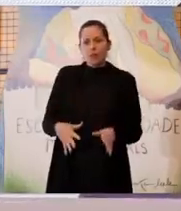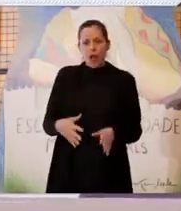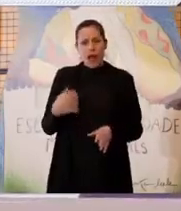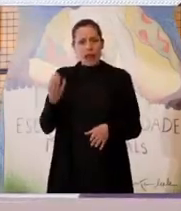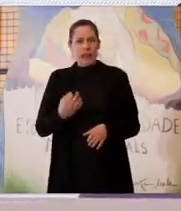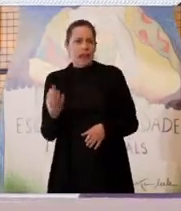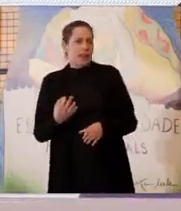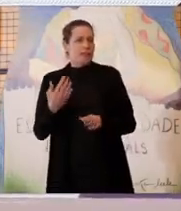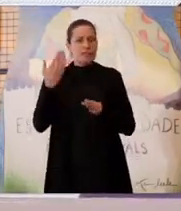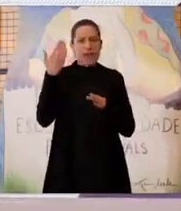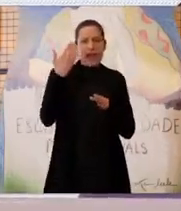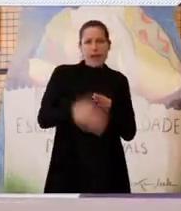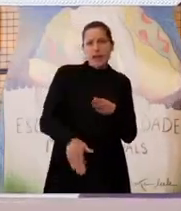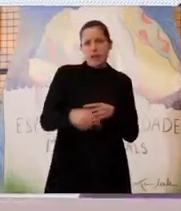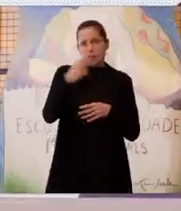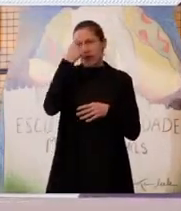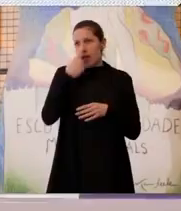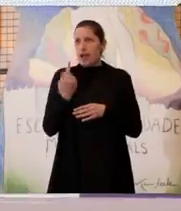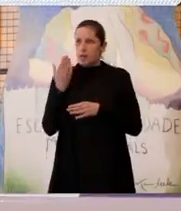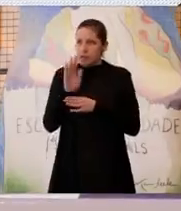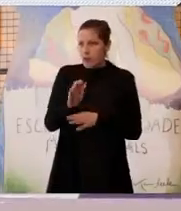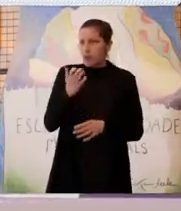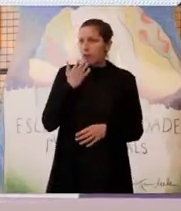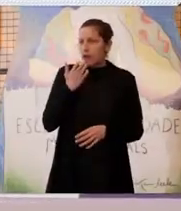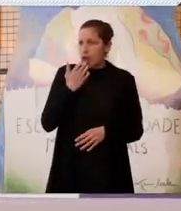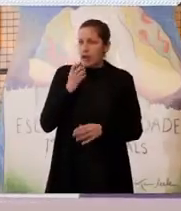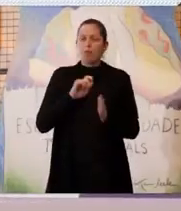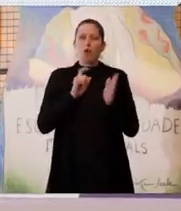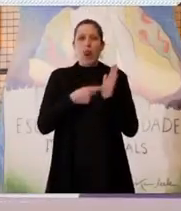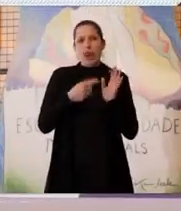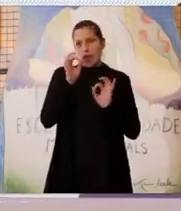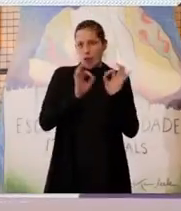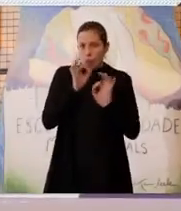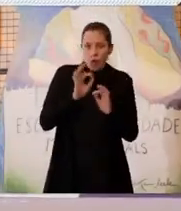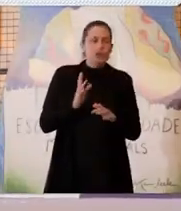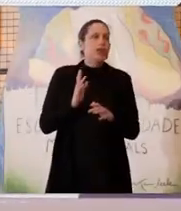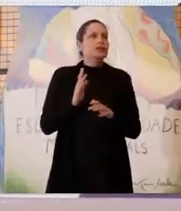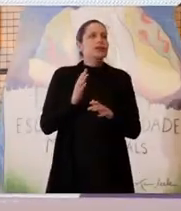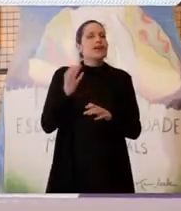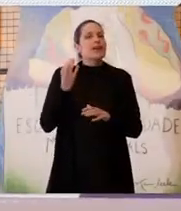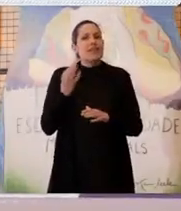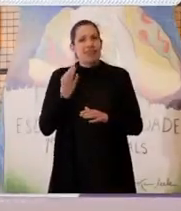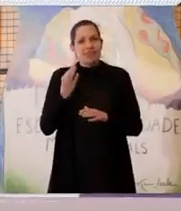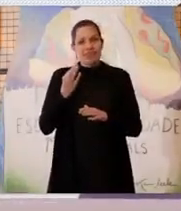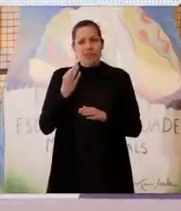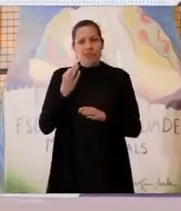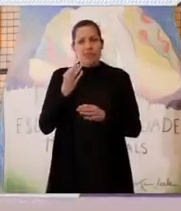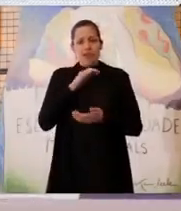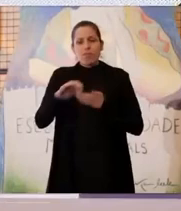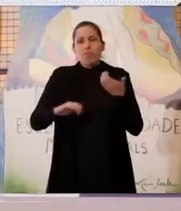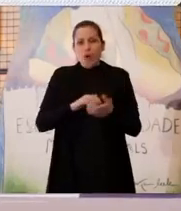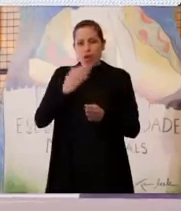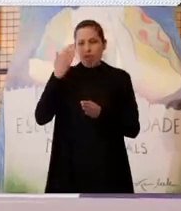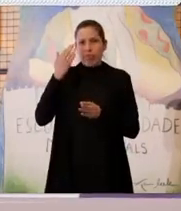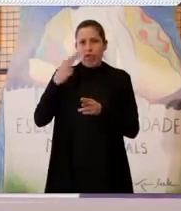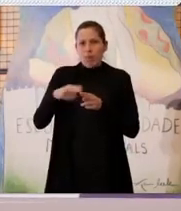pues no sea la representatividad la necesidad de representatividad con las leyes de cuotas o lo que sea si no se pone Coto a la violencia a la